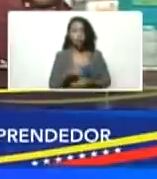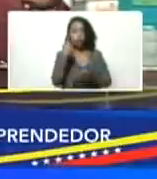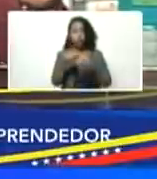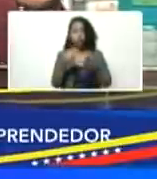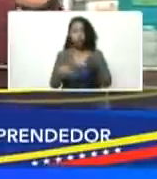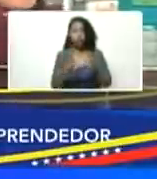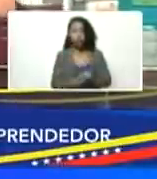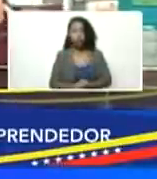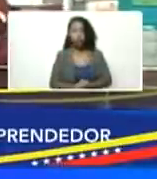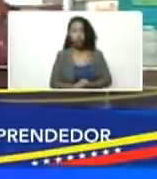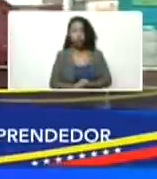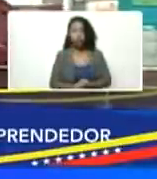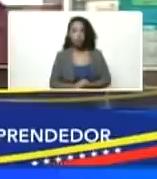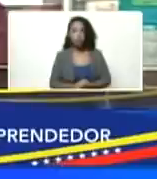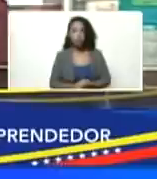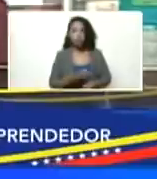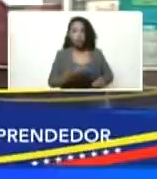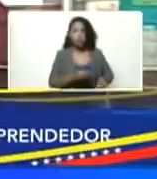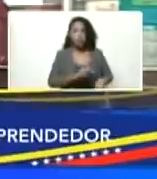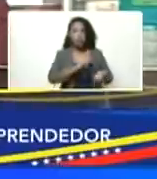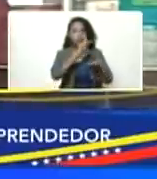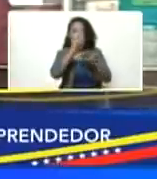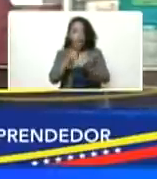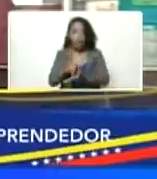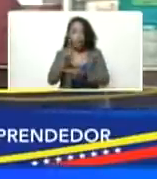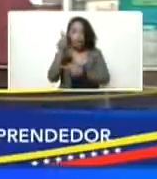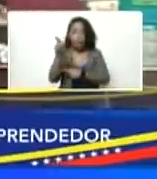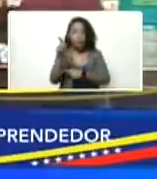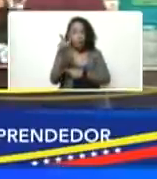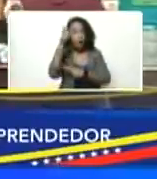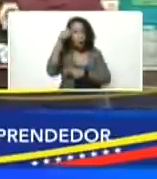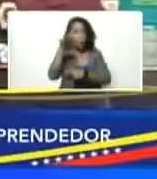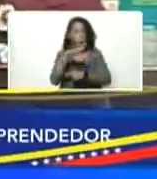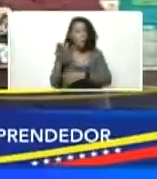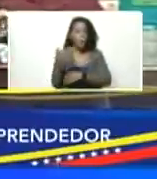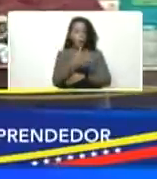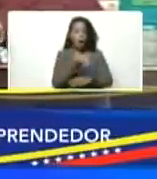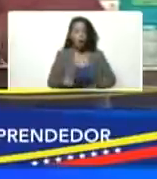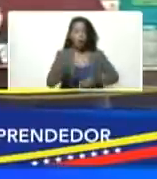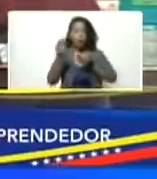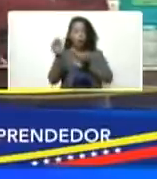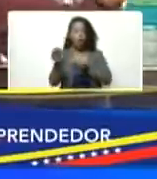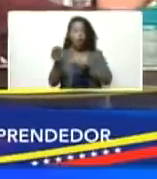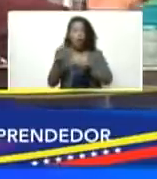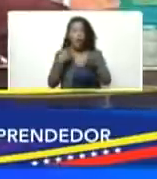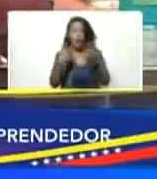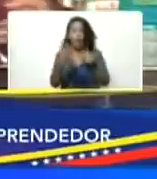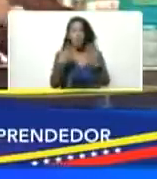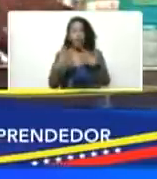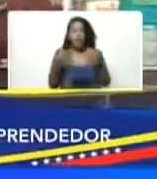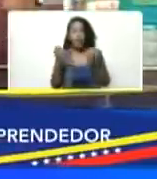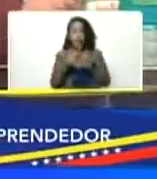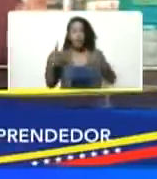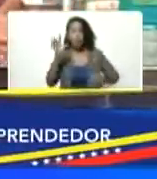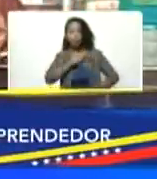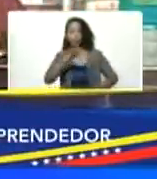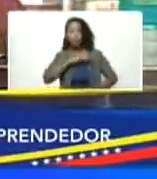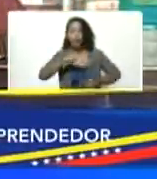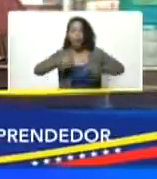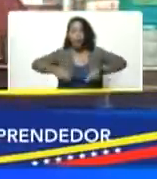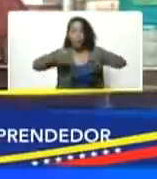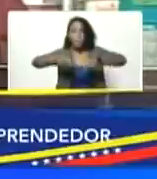etcétera. Llegarle con el pescado al pueblo. Y en las ferias del campo soberano, en los